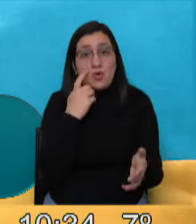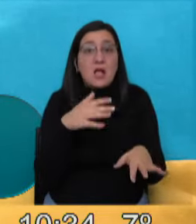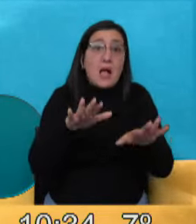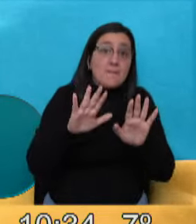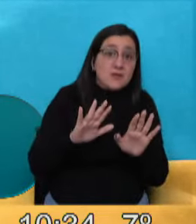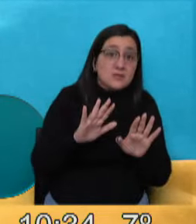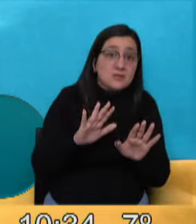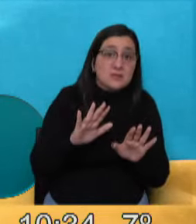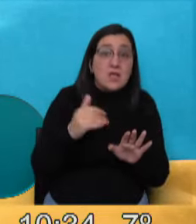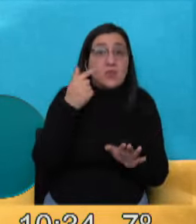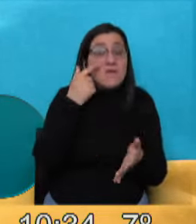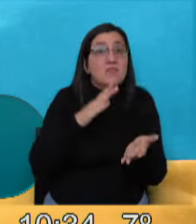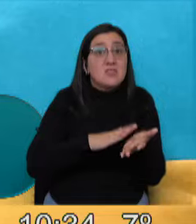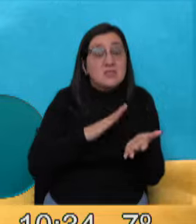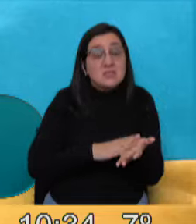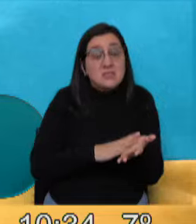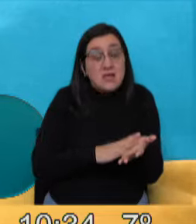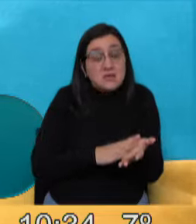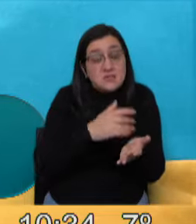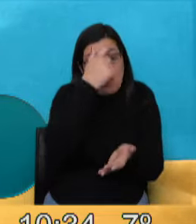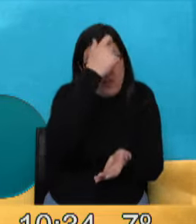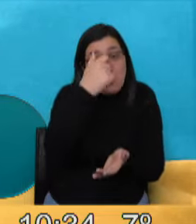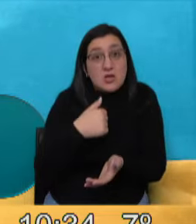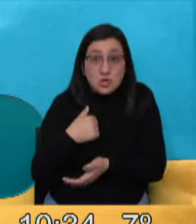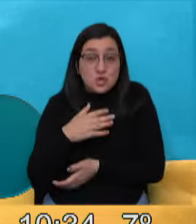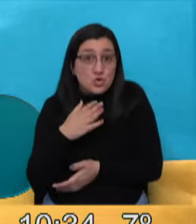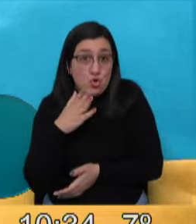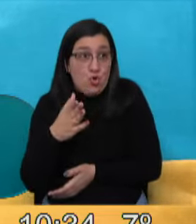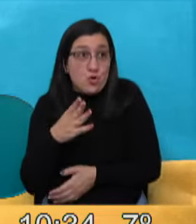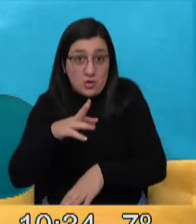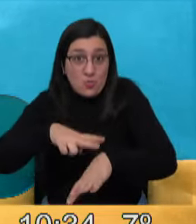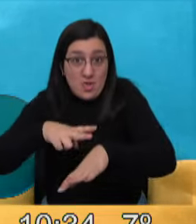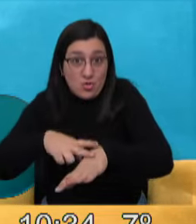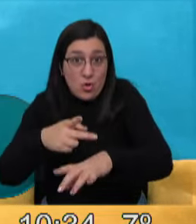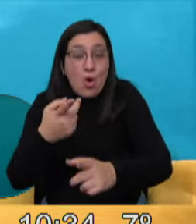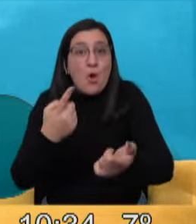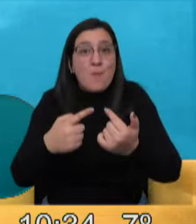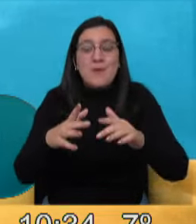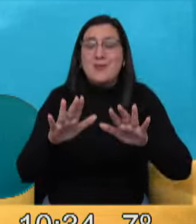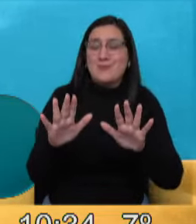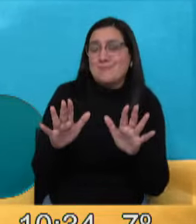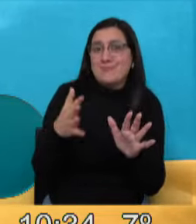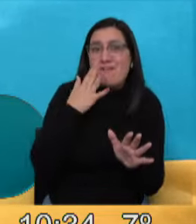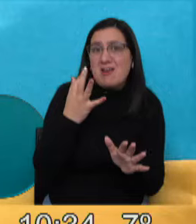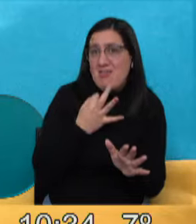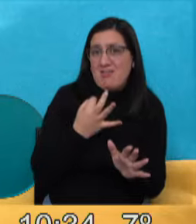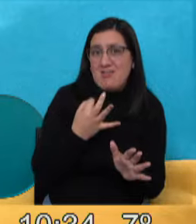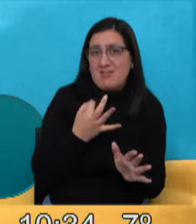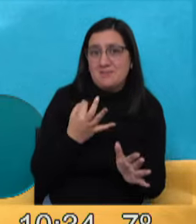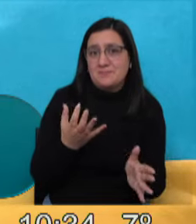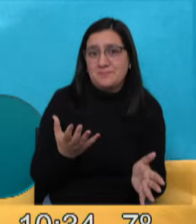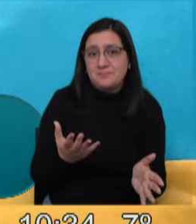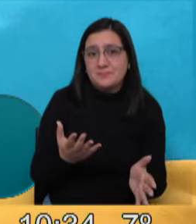salga una evidencia científica, claro, un producto mejor, y yo salgo, soy el primero en hacer un video en mis redes para apoyando eso y promocionándolo. Recuerden